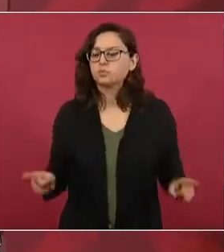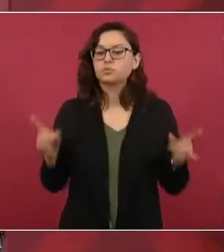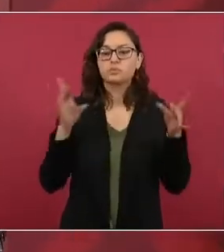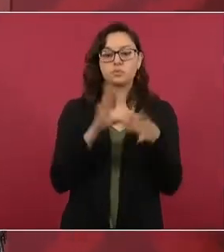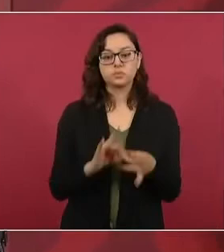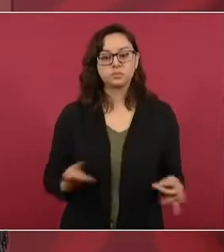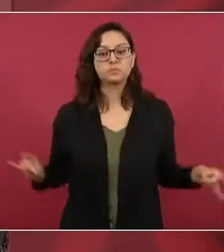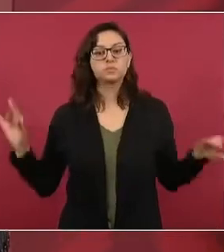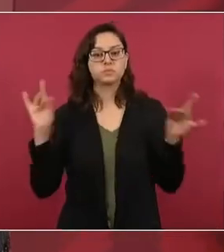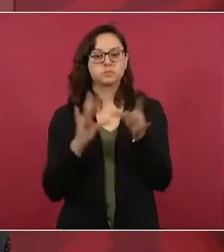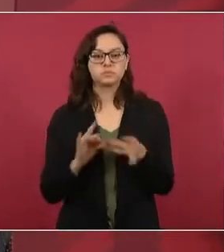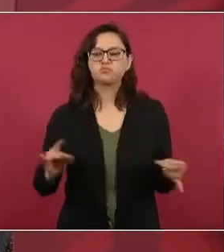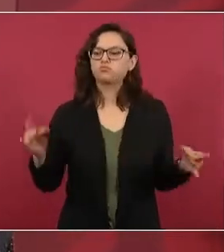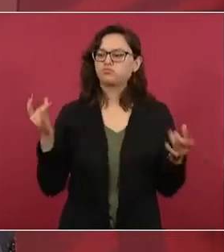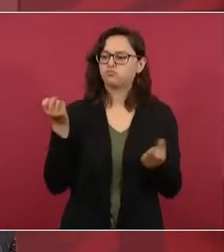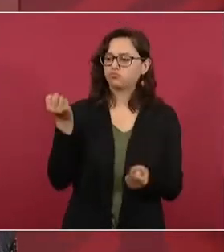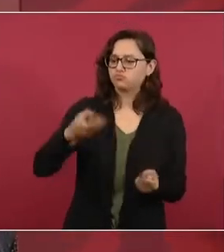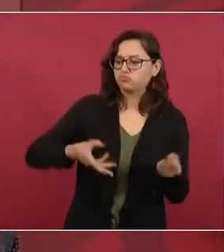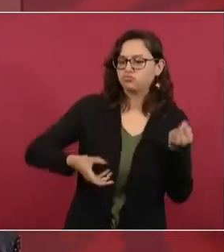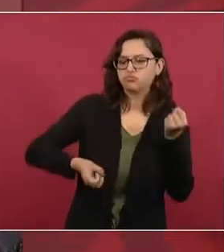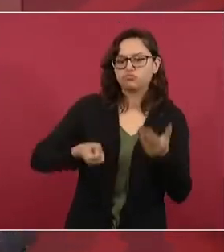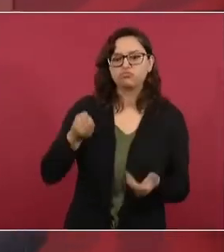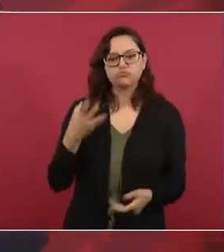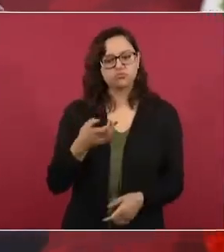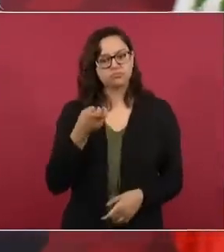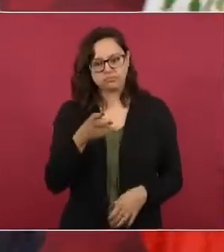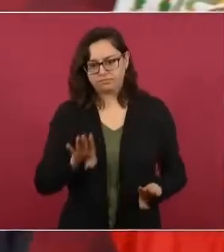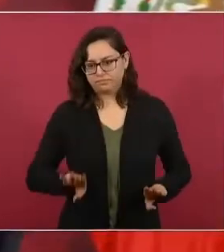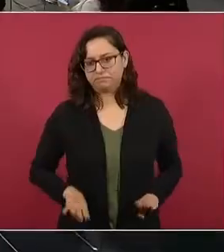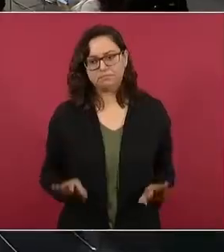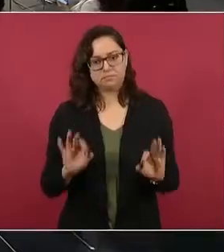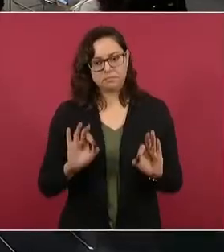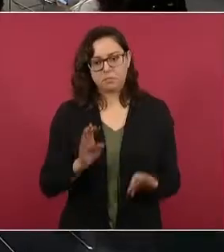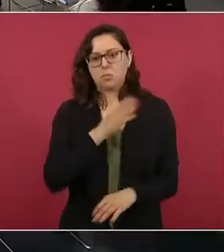argumentan, y eso es muy bueno.